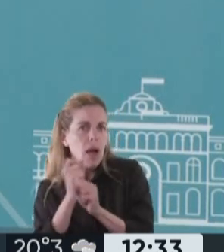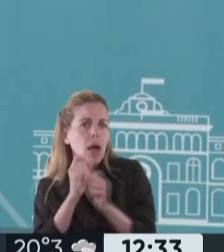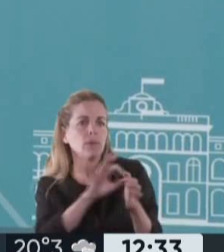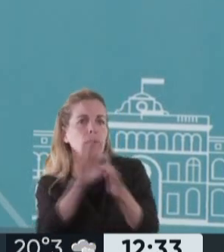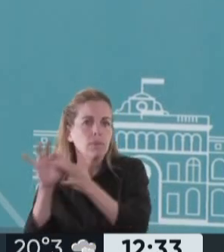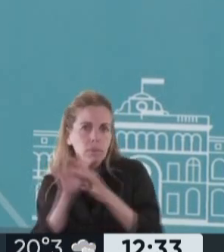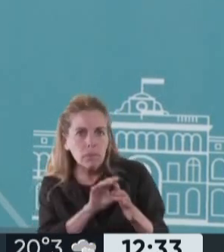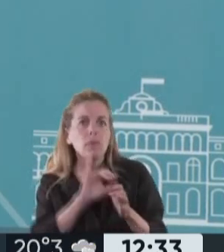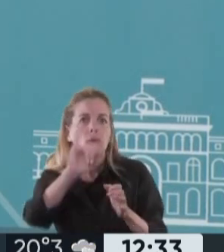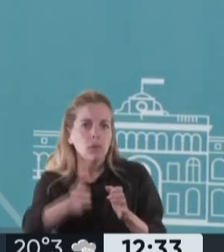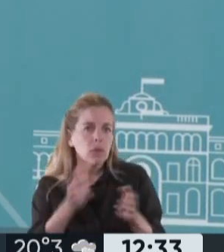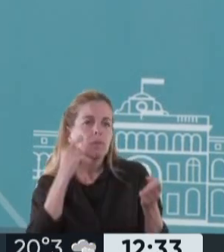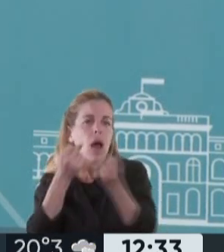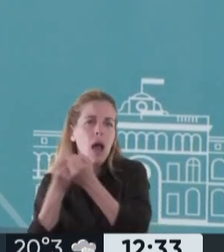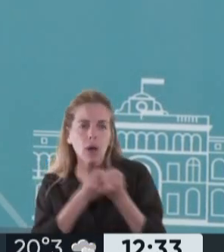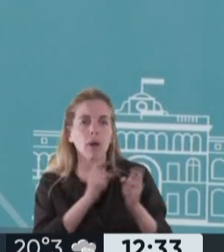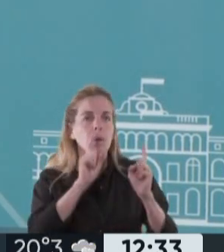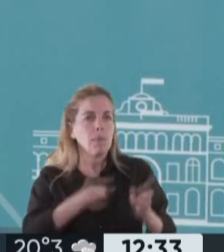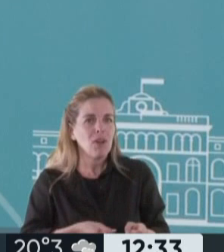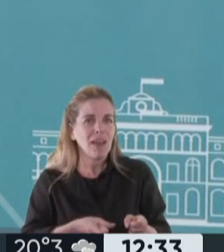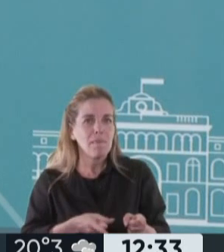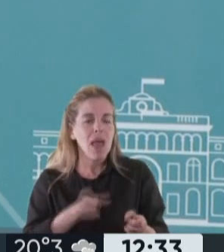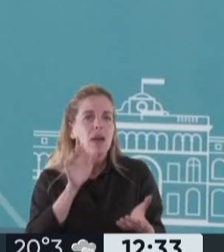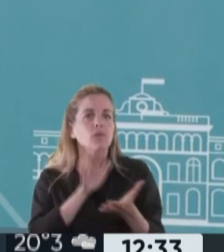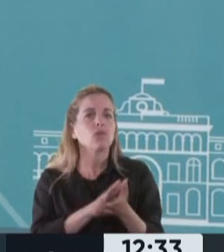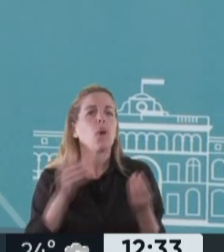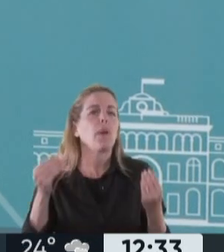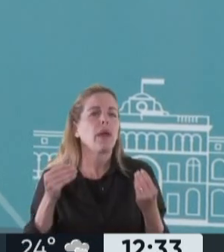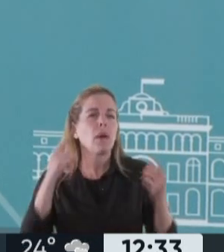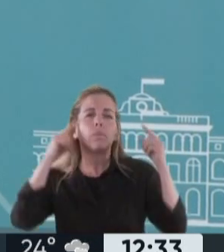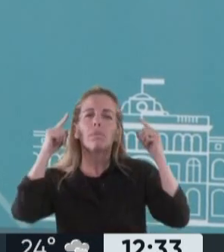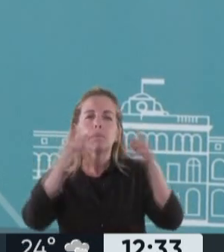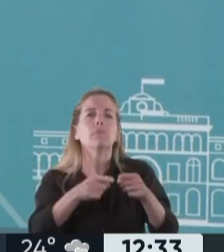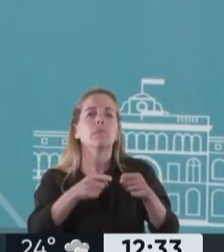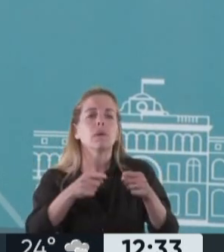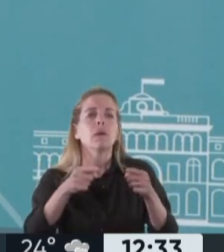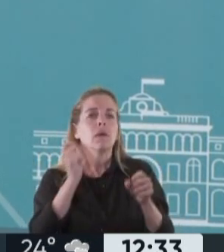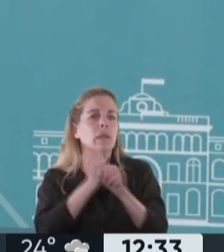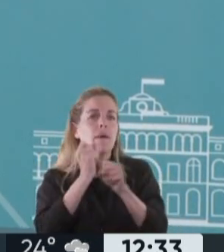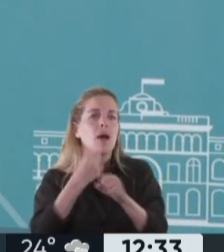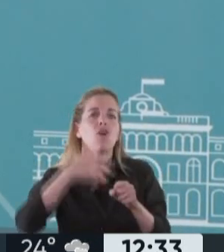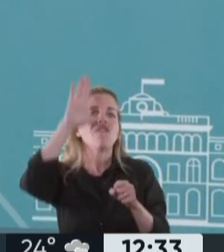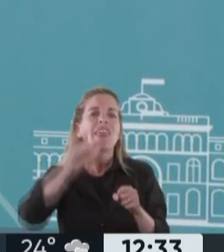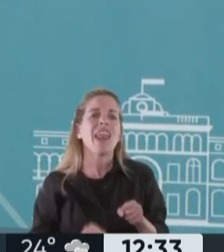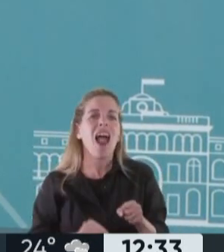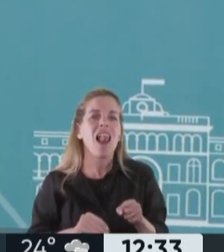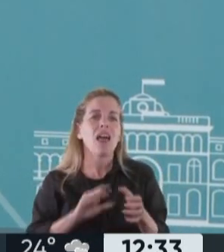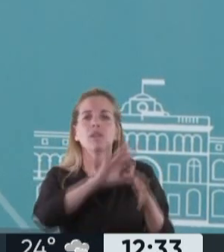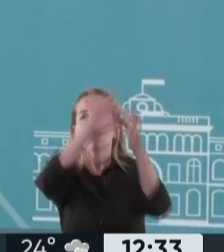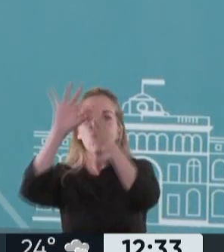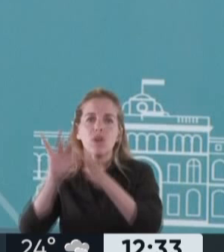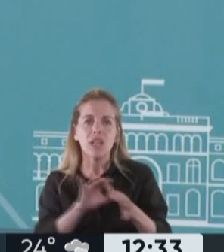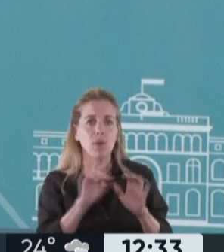en conjunto, pero también en el marco de una concepción profundamente federal de nuestro gobierno, también